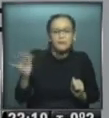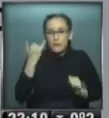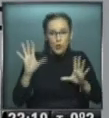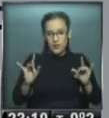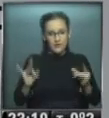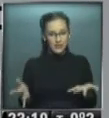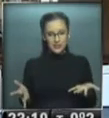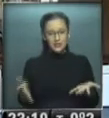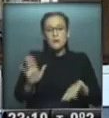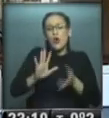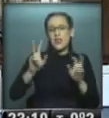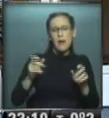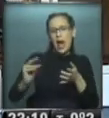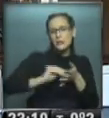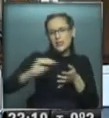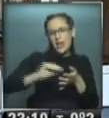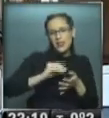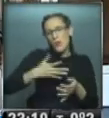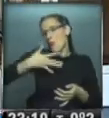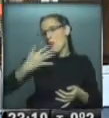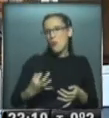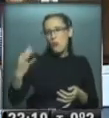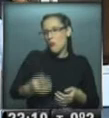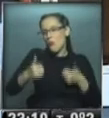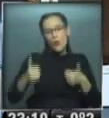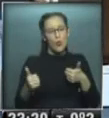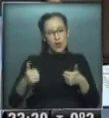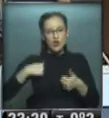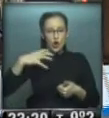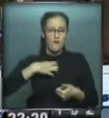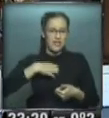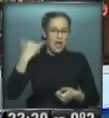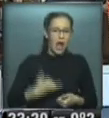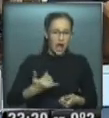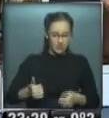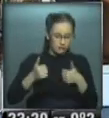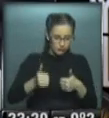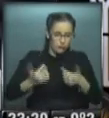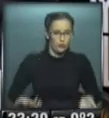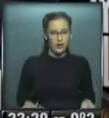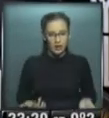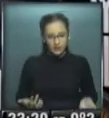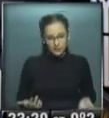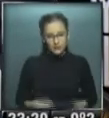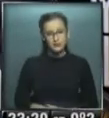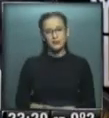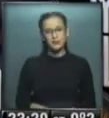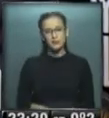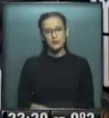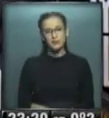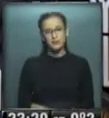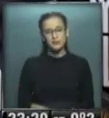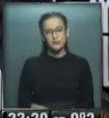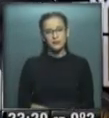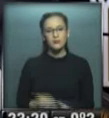parte administrativa seguramente que me tengo mucha confianza que lo vamos a hacer y lo vamos a hacer bien, con todos los miembros de la comisión